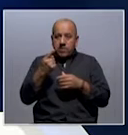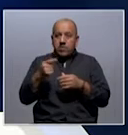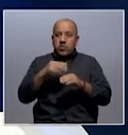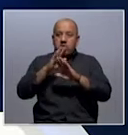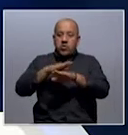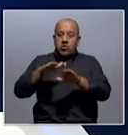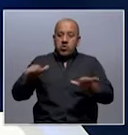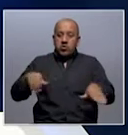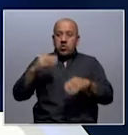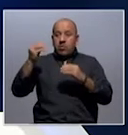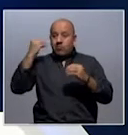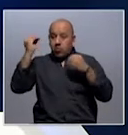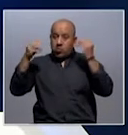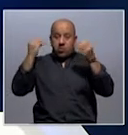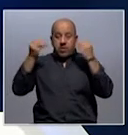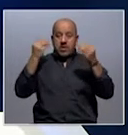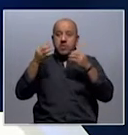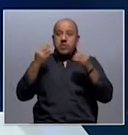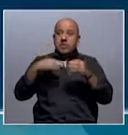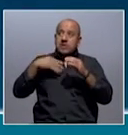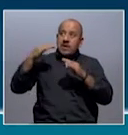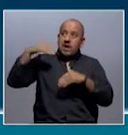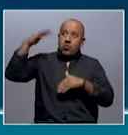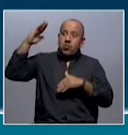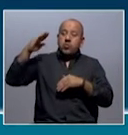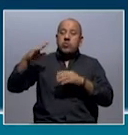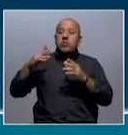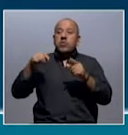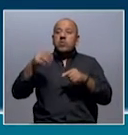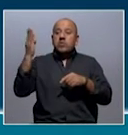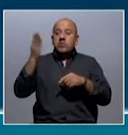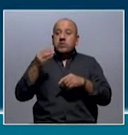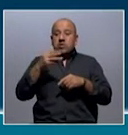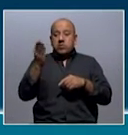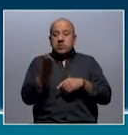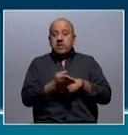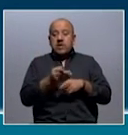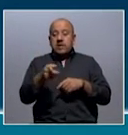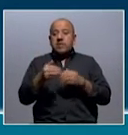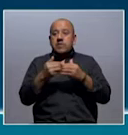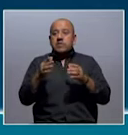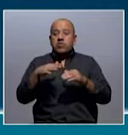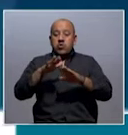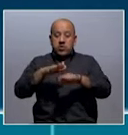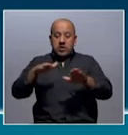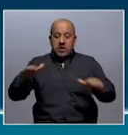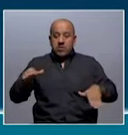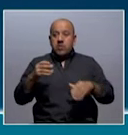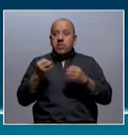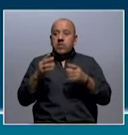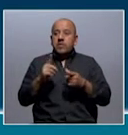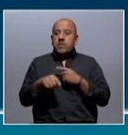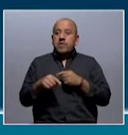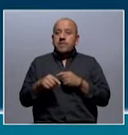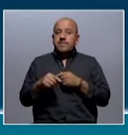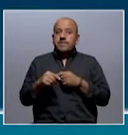niños que es preocupante porque si en adultos ya la tasa es alta lo que comienza con niños es muy preocupante porque de allí o sea